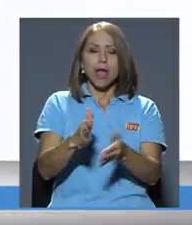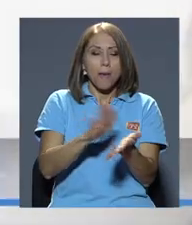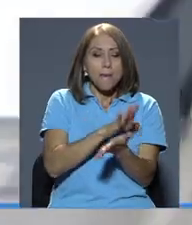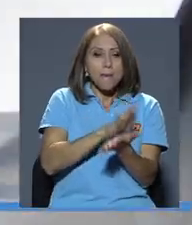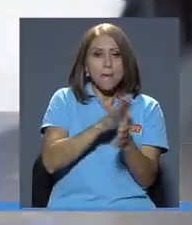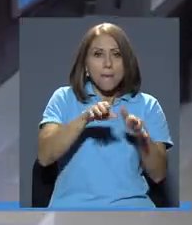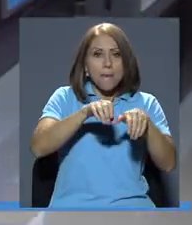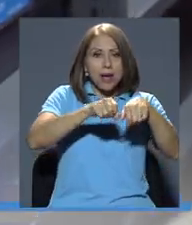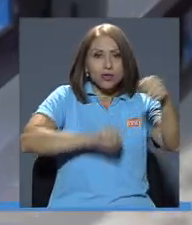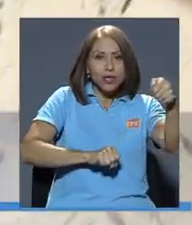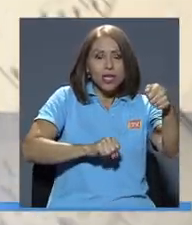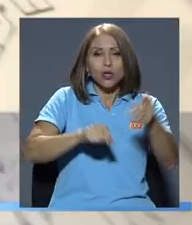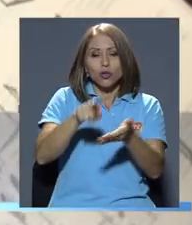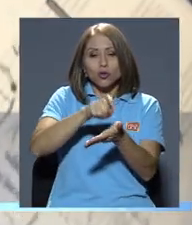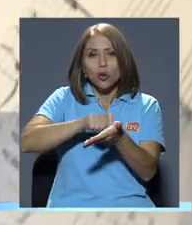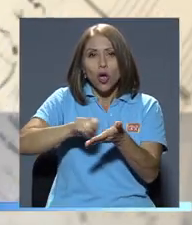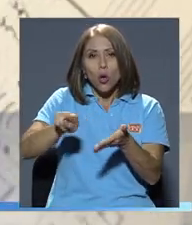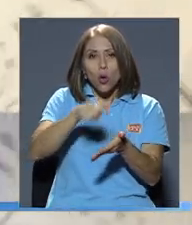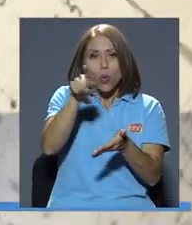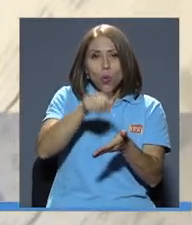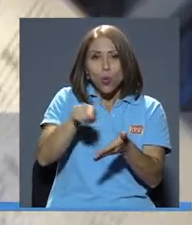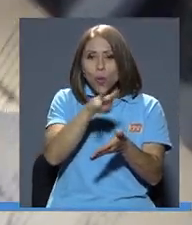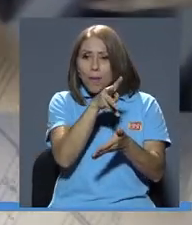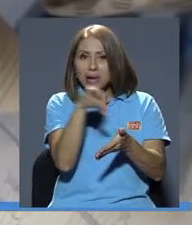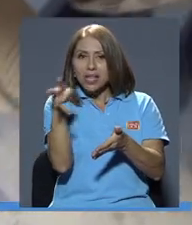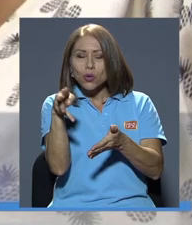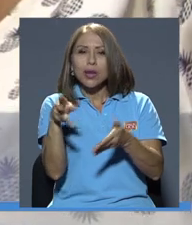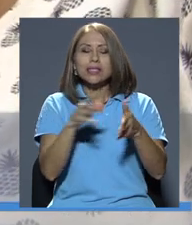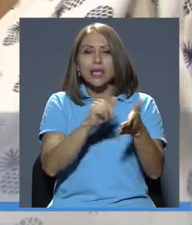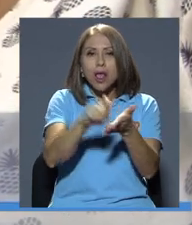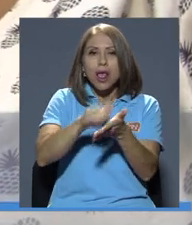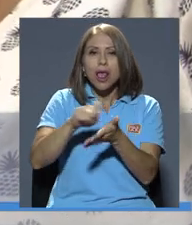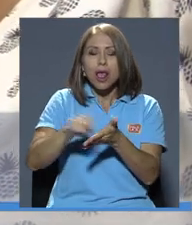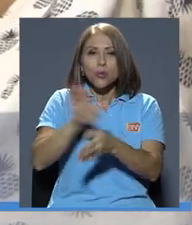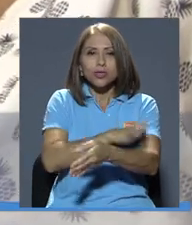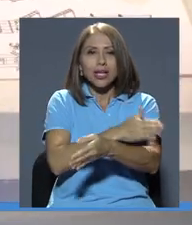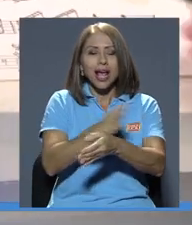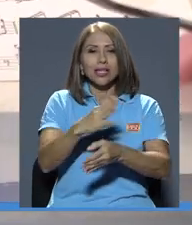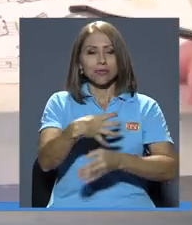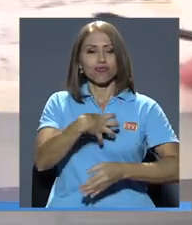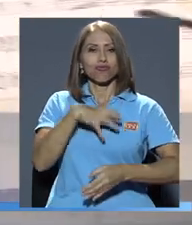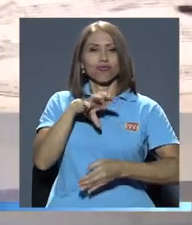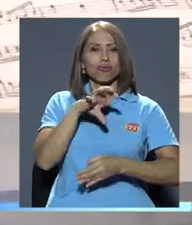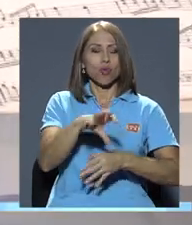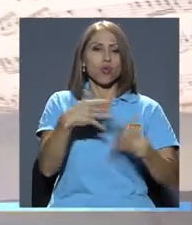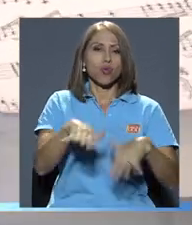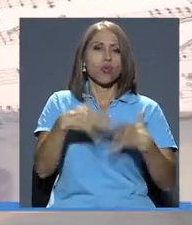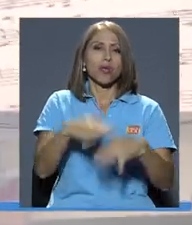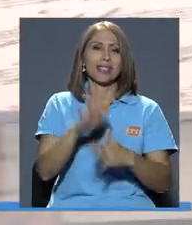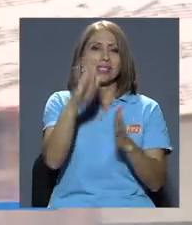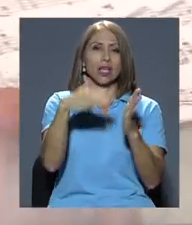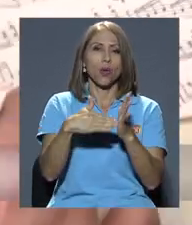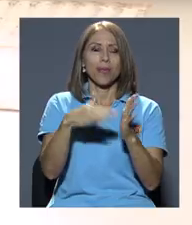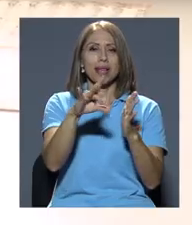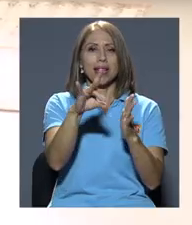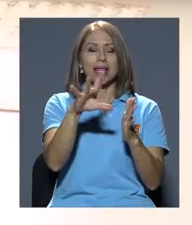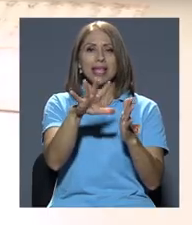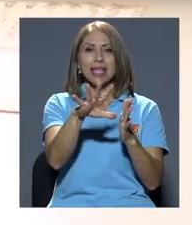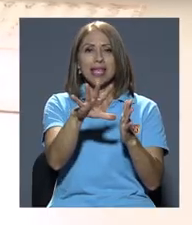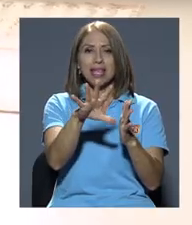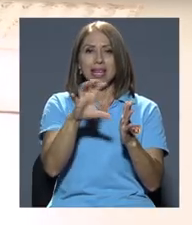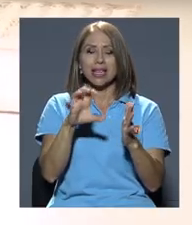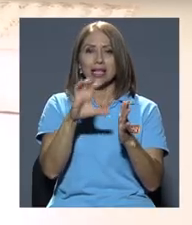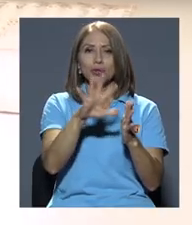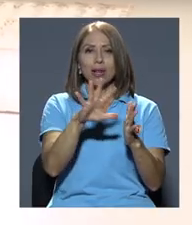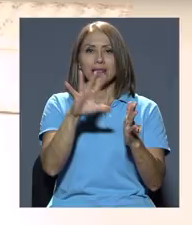Manuscritos, partituras y composiciones musicales forman parte del patrimonio invaluable de las 5.548 obras resguardadas